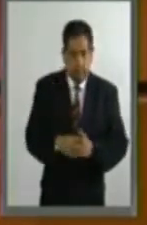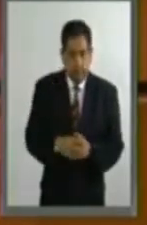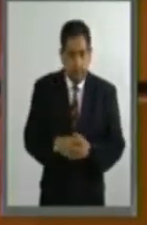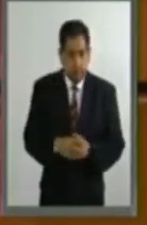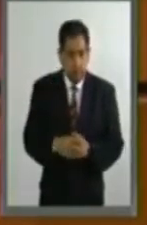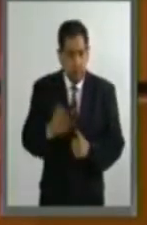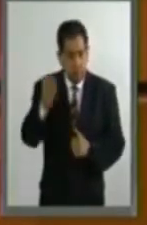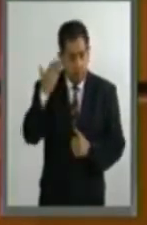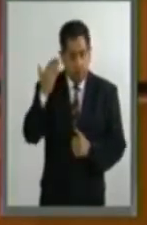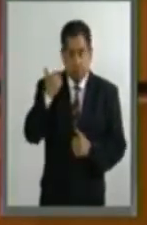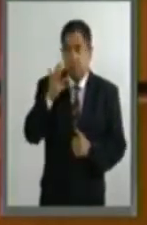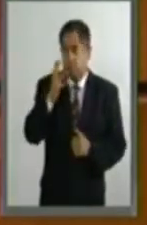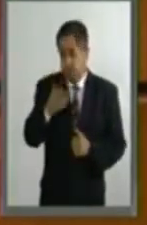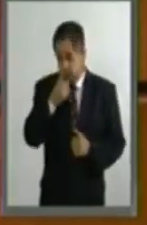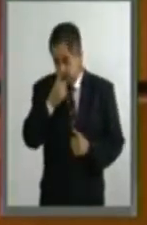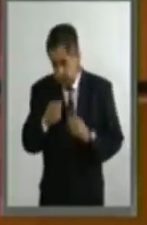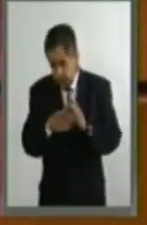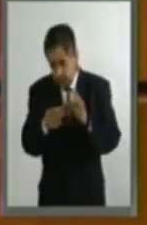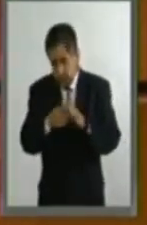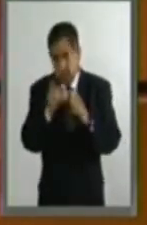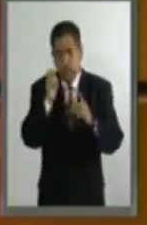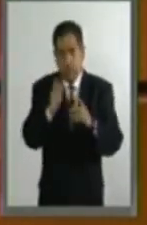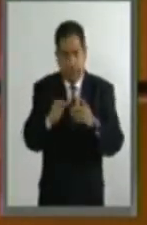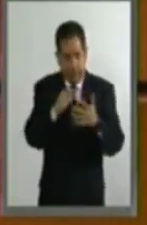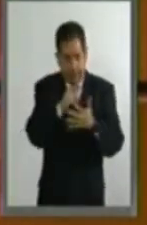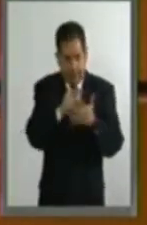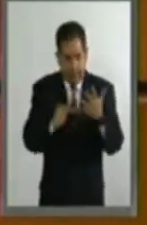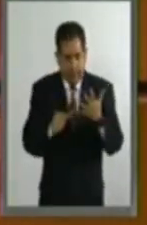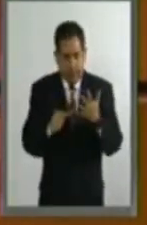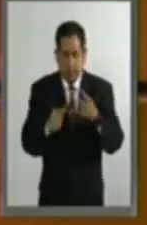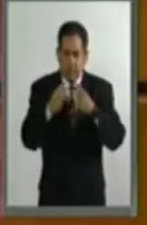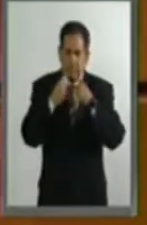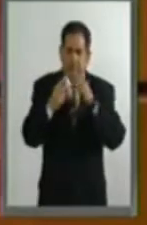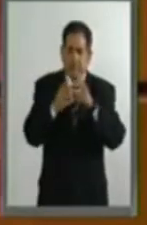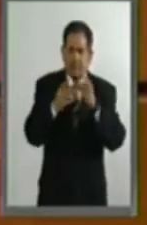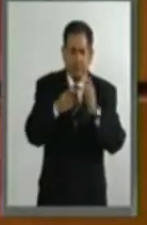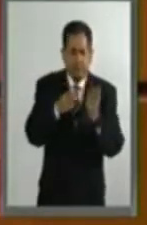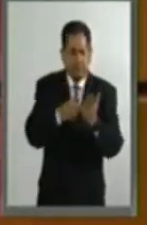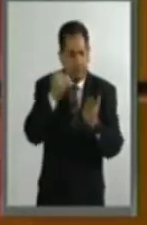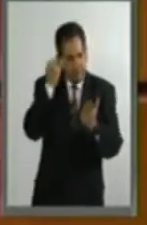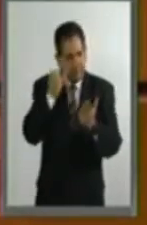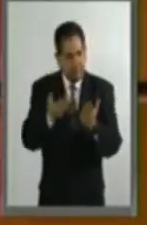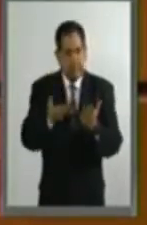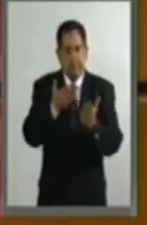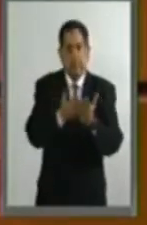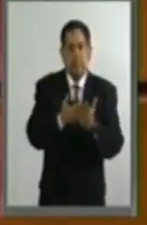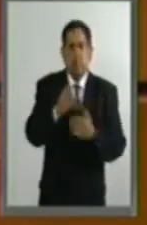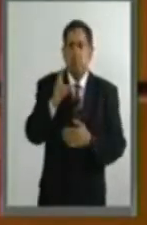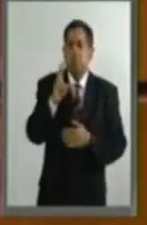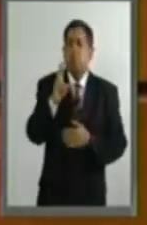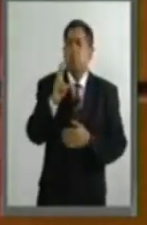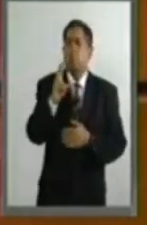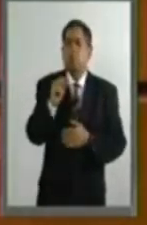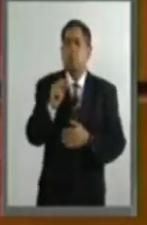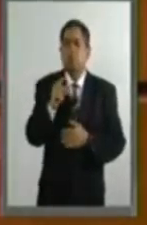ha comentado, se ha dicho, que la intención de esta iniciativa no es la de